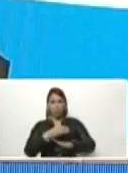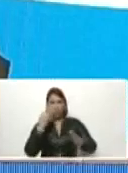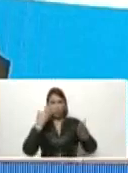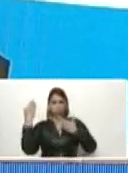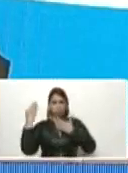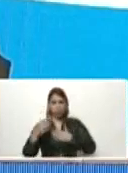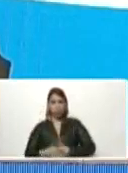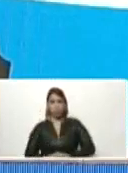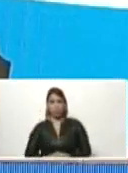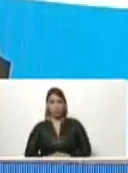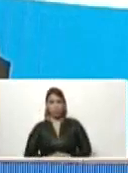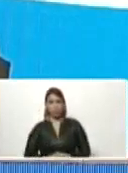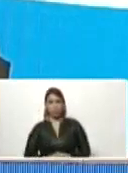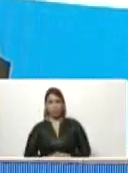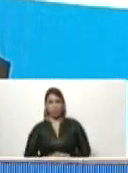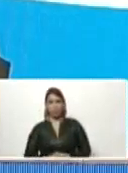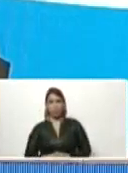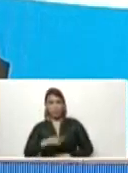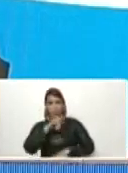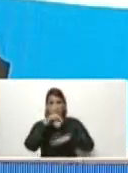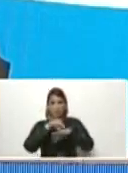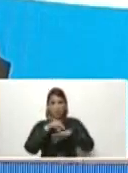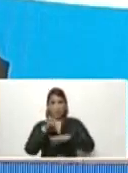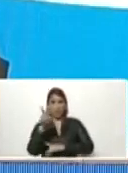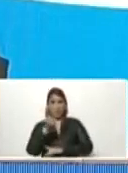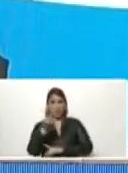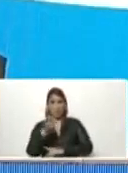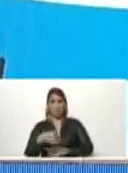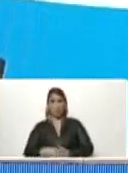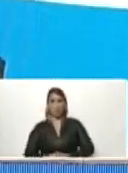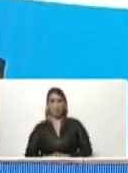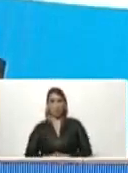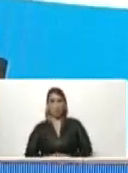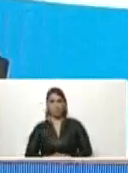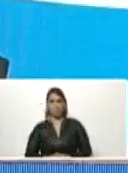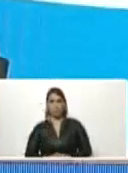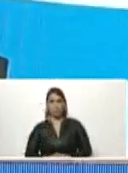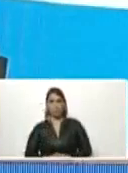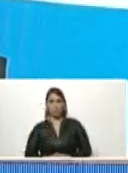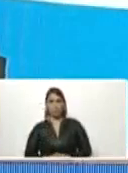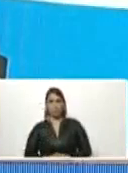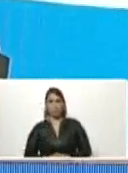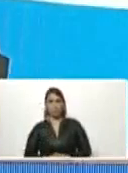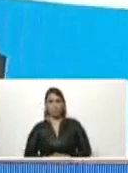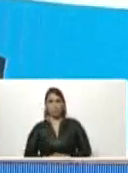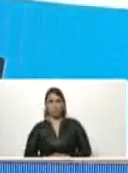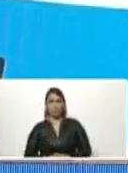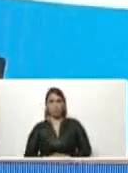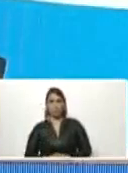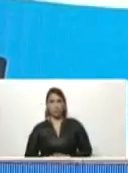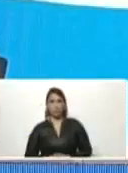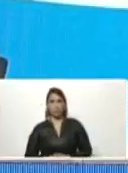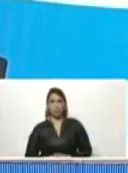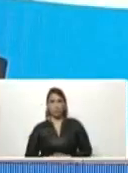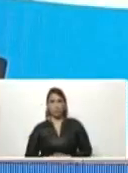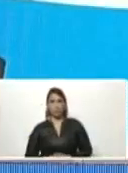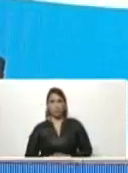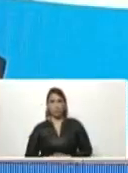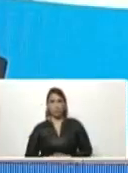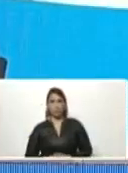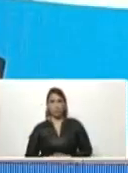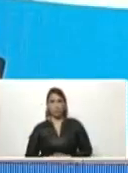representado por la Orquesta Típica Nacional de Venezuela y por este tarabuco